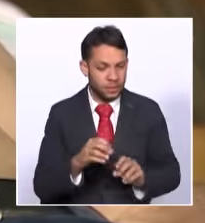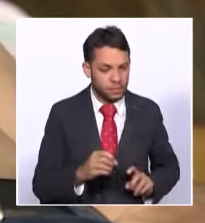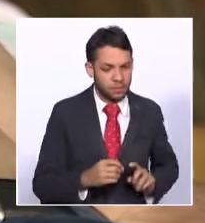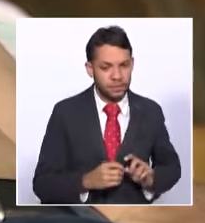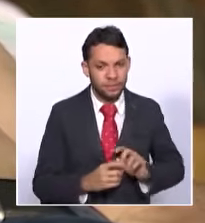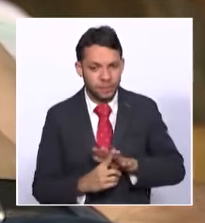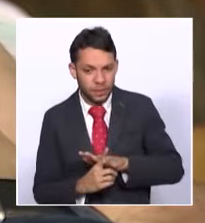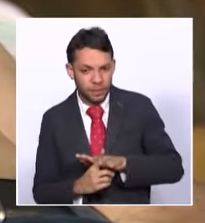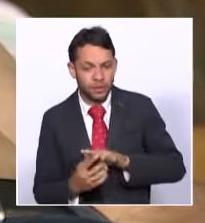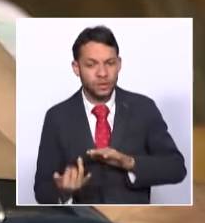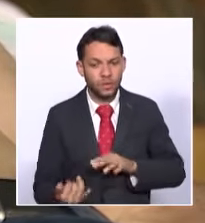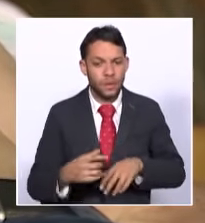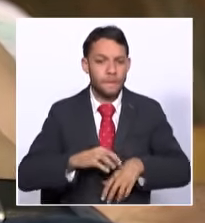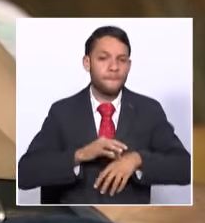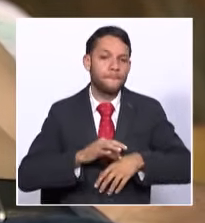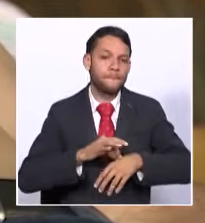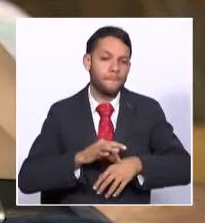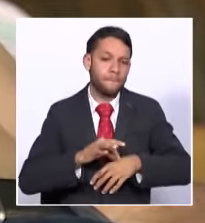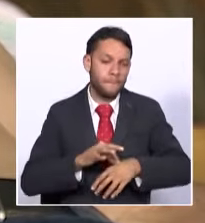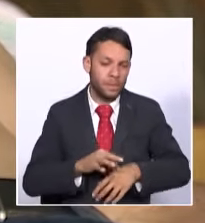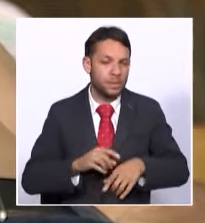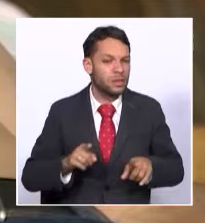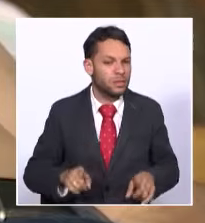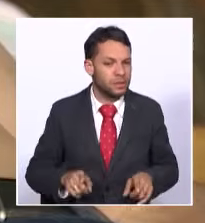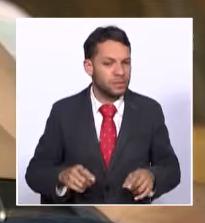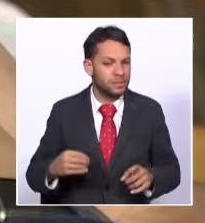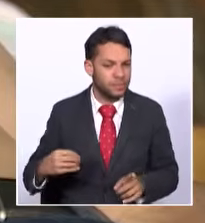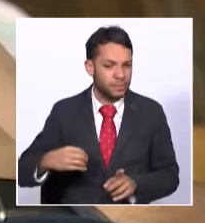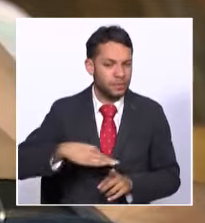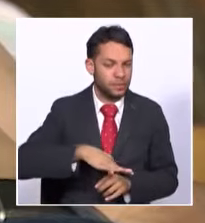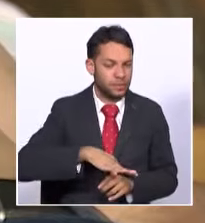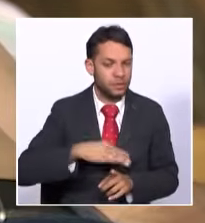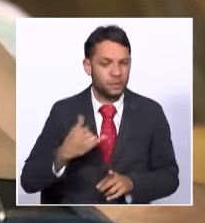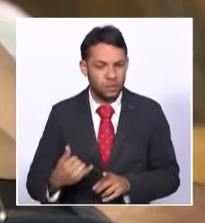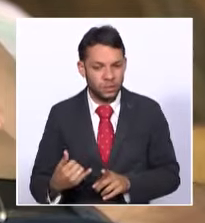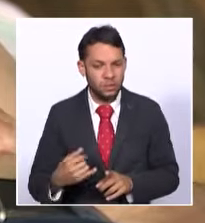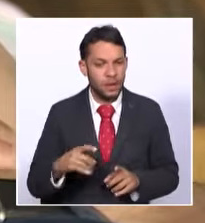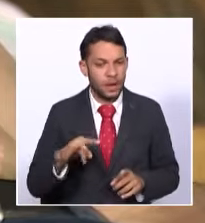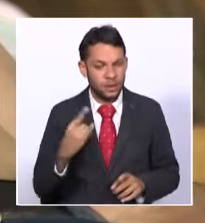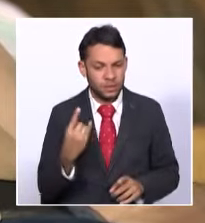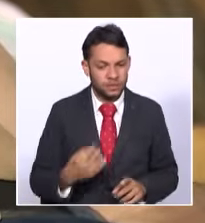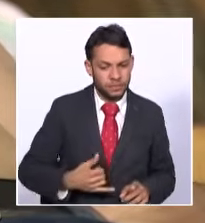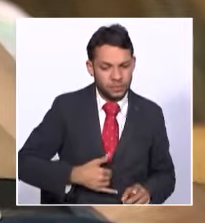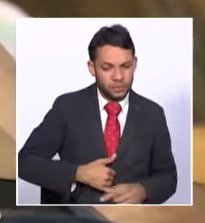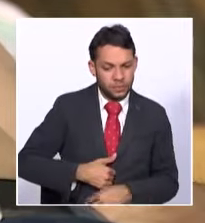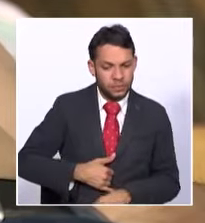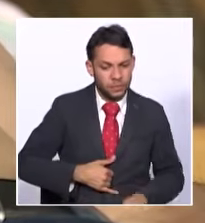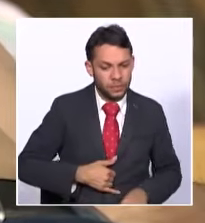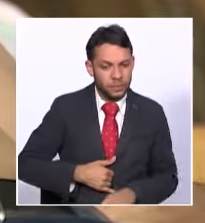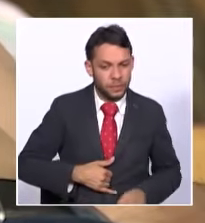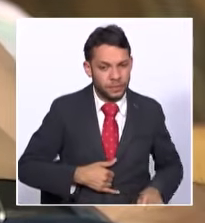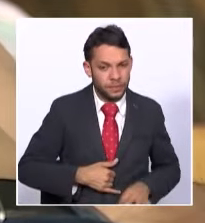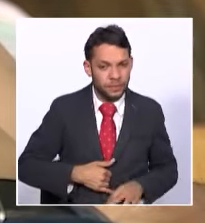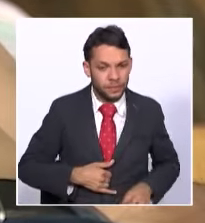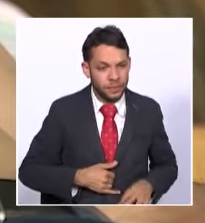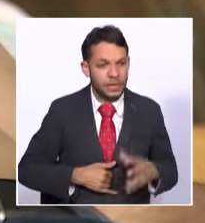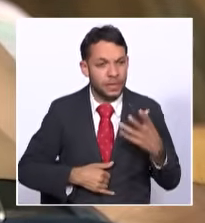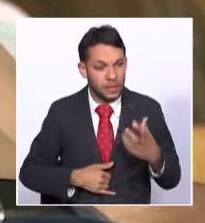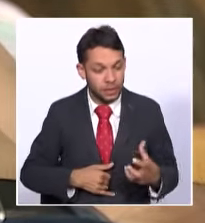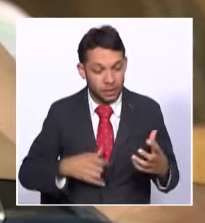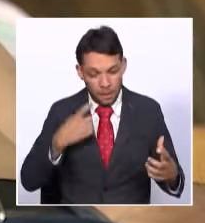la piel, pero también puede dar una ramita para nivel del colon. Entonces, ¿qué busca la